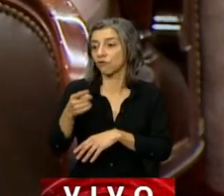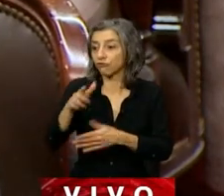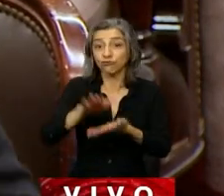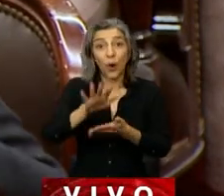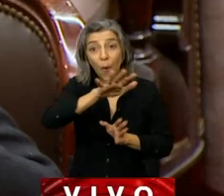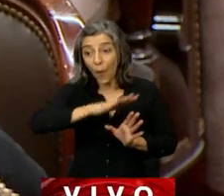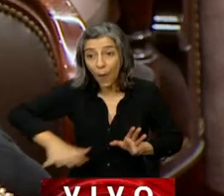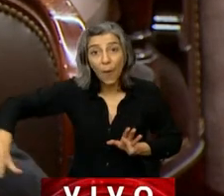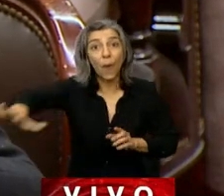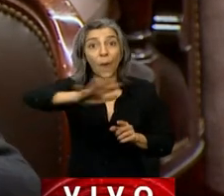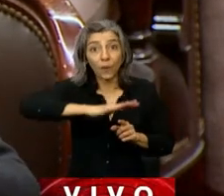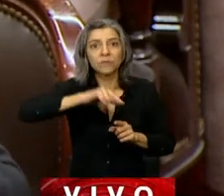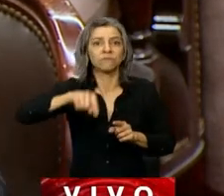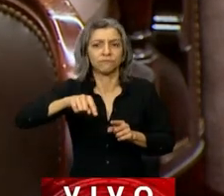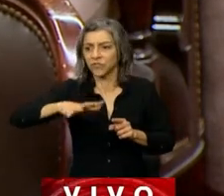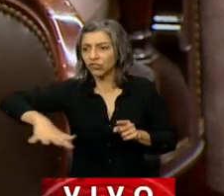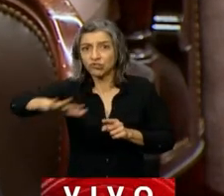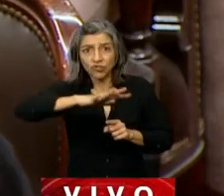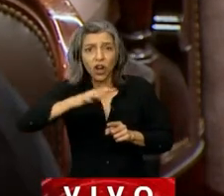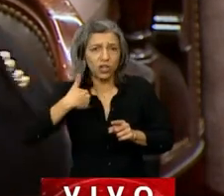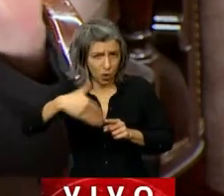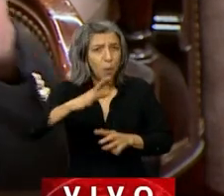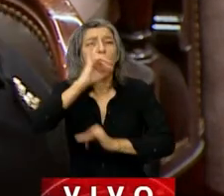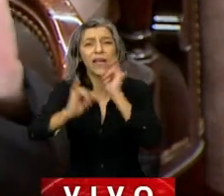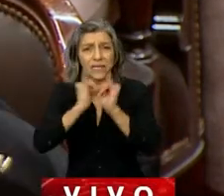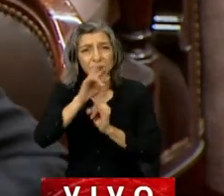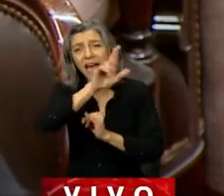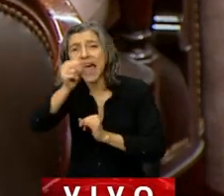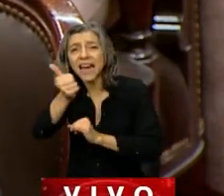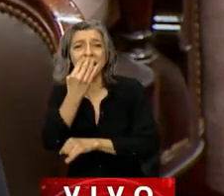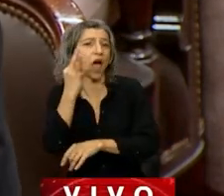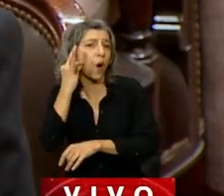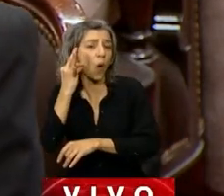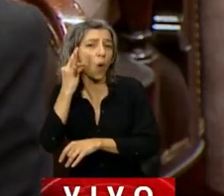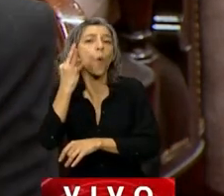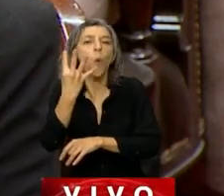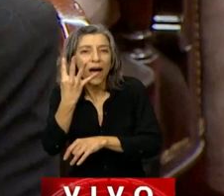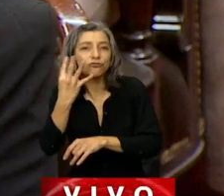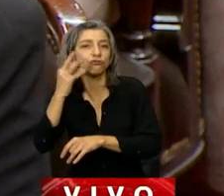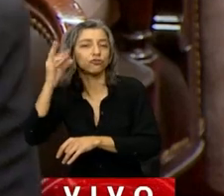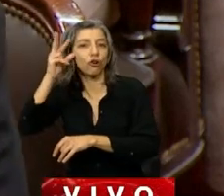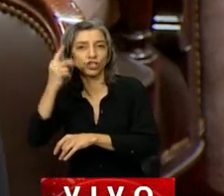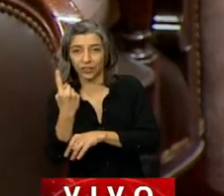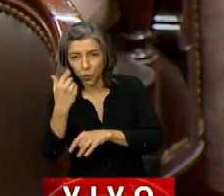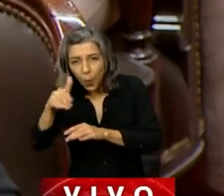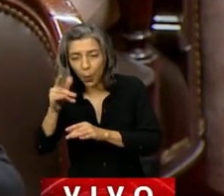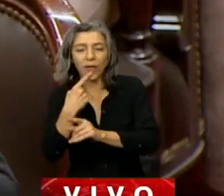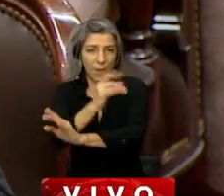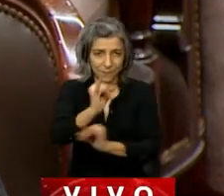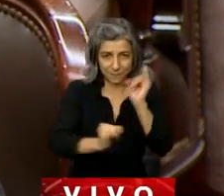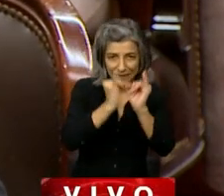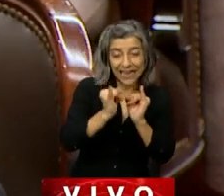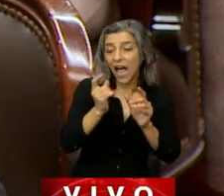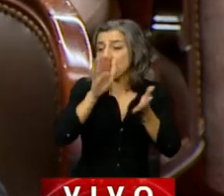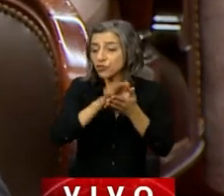¿por qué le preguntamos esto? Porque es algo que voy a desarrollar después, el tema del punto RA481. Y dice, con respecto a la rezonificación